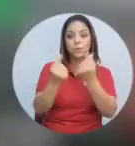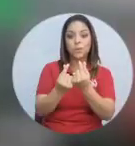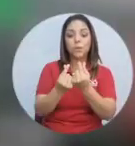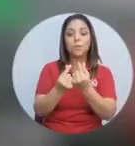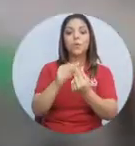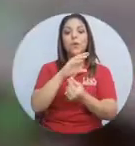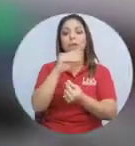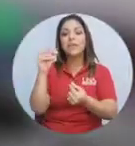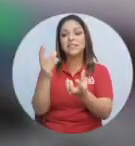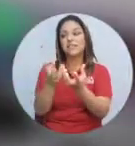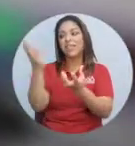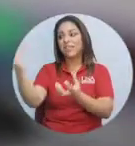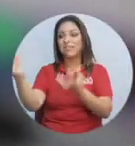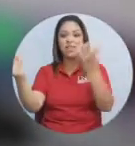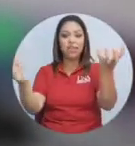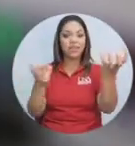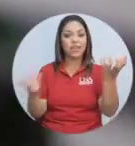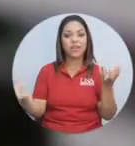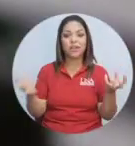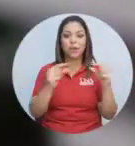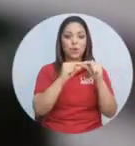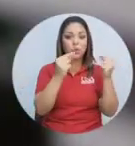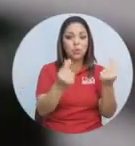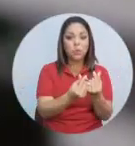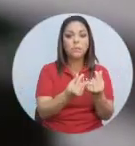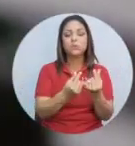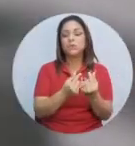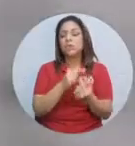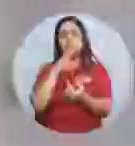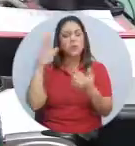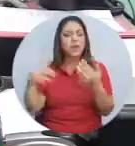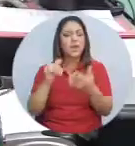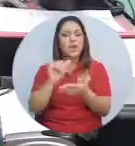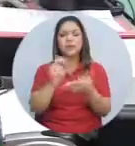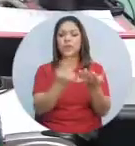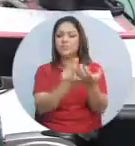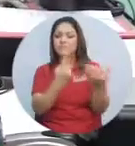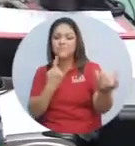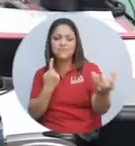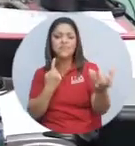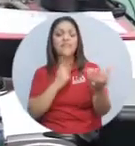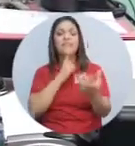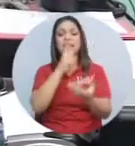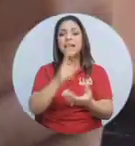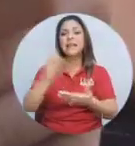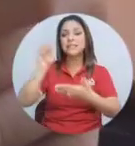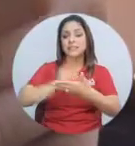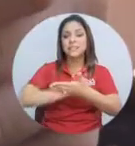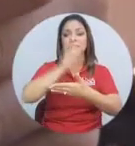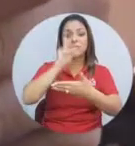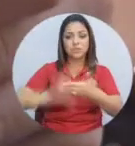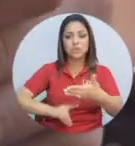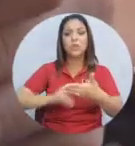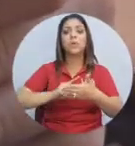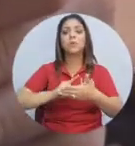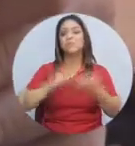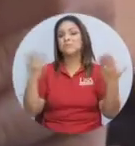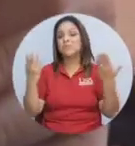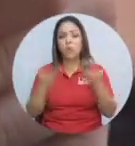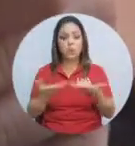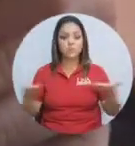se generan trabajos en grupo y se divide la sesión en grupos, ¿verdad? Entonces ese aislamiento, todo ese tipo